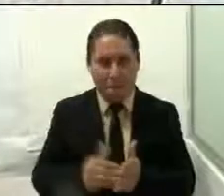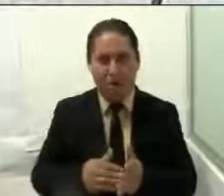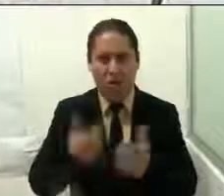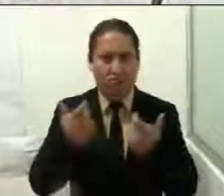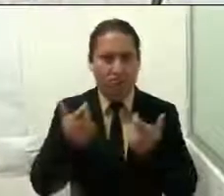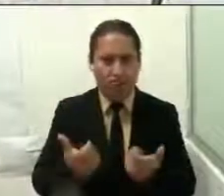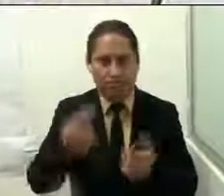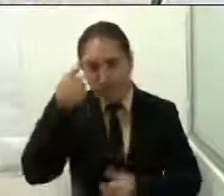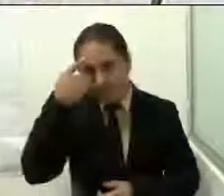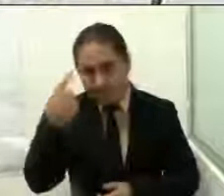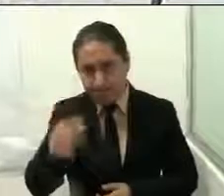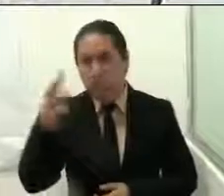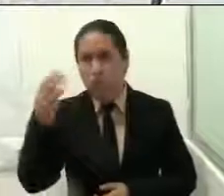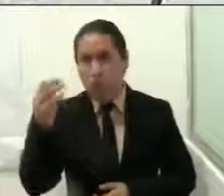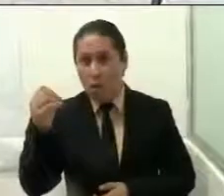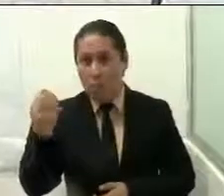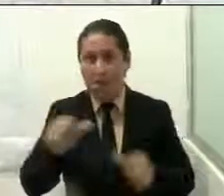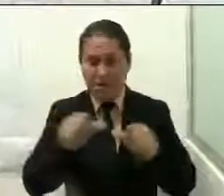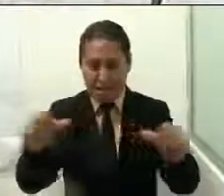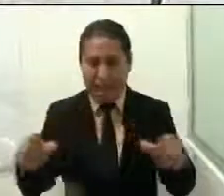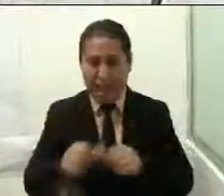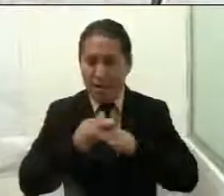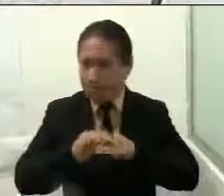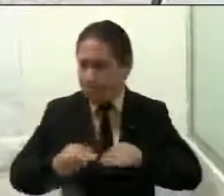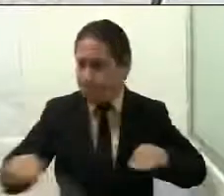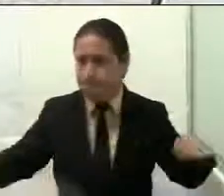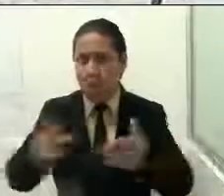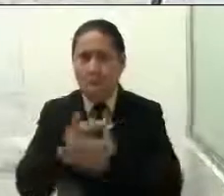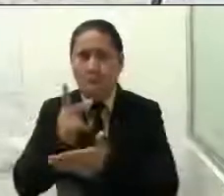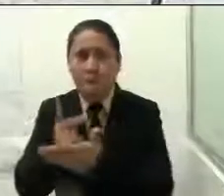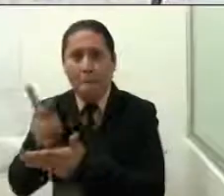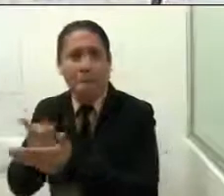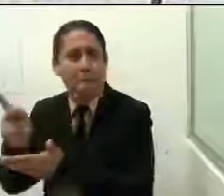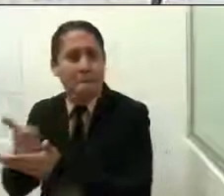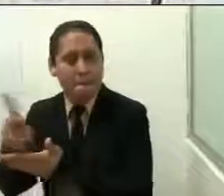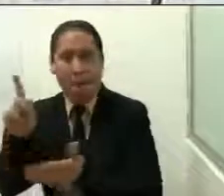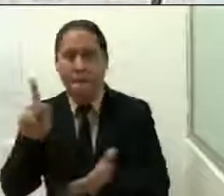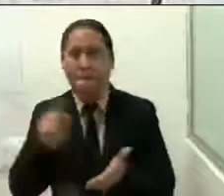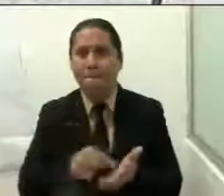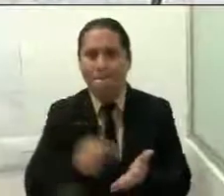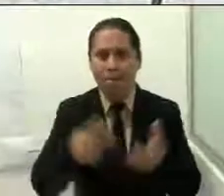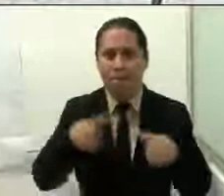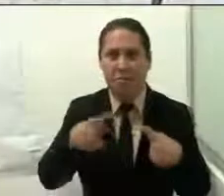para 9.000 hectáreas de pastos mejorados de mil productores